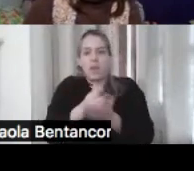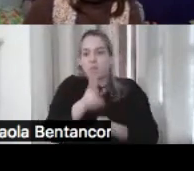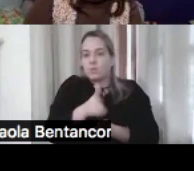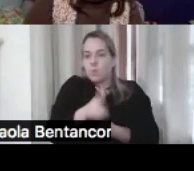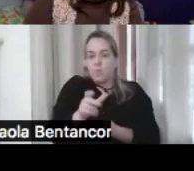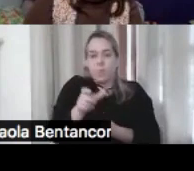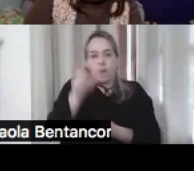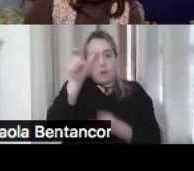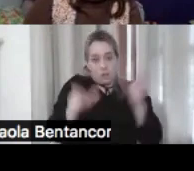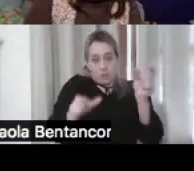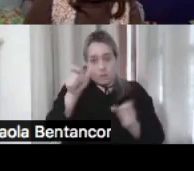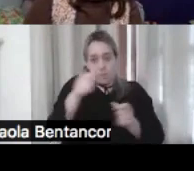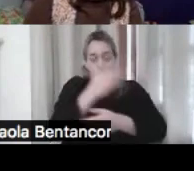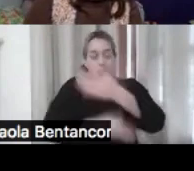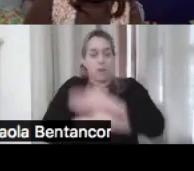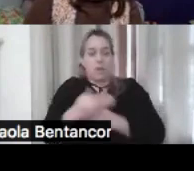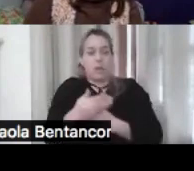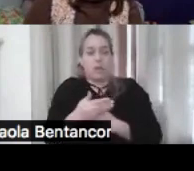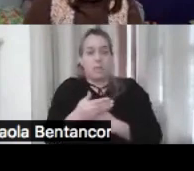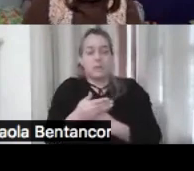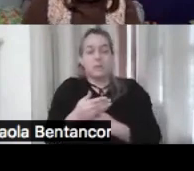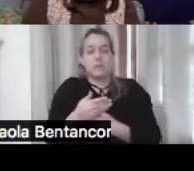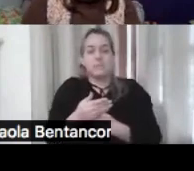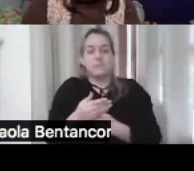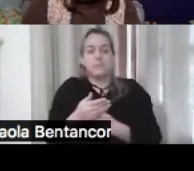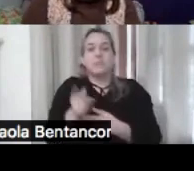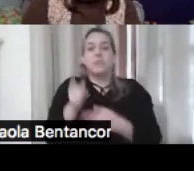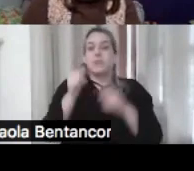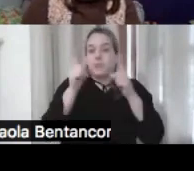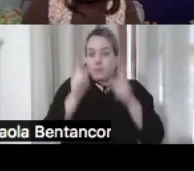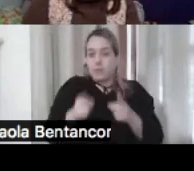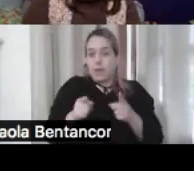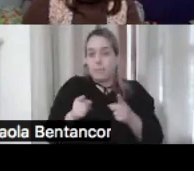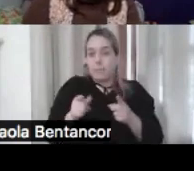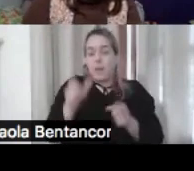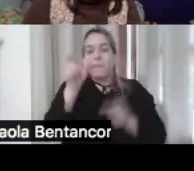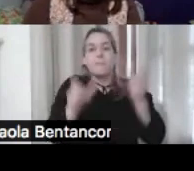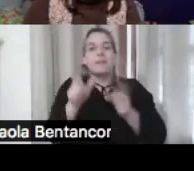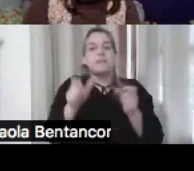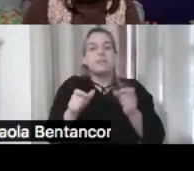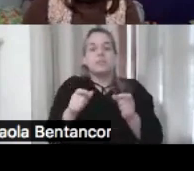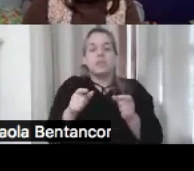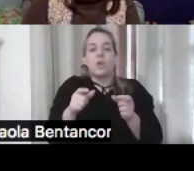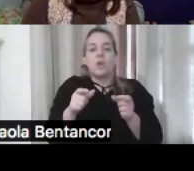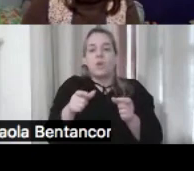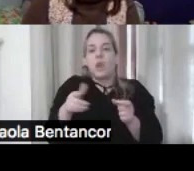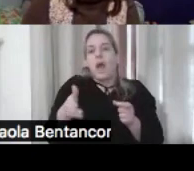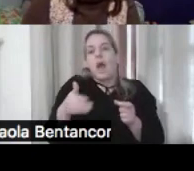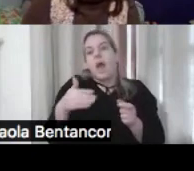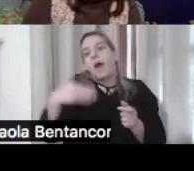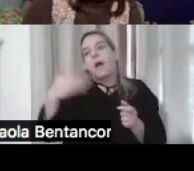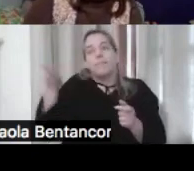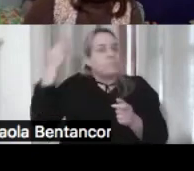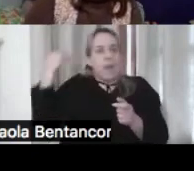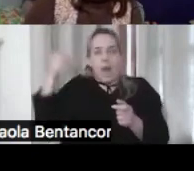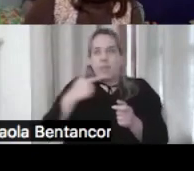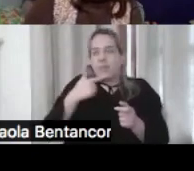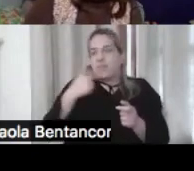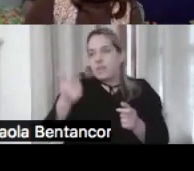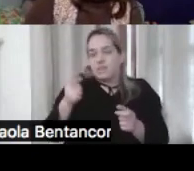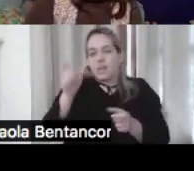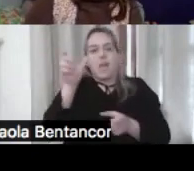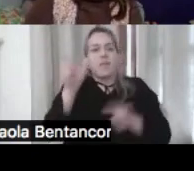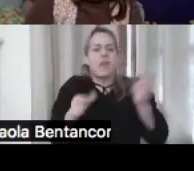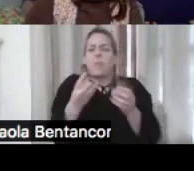de todas las personas con discapacidad, incluidas aquellas que antes llamábamos personas con discapacidad severa o discapacitados severos,